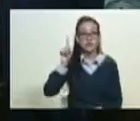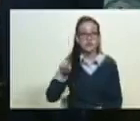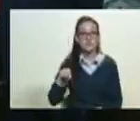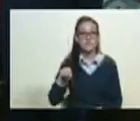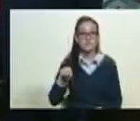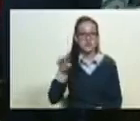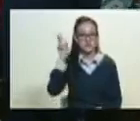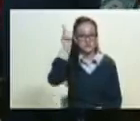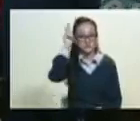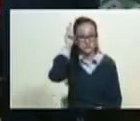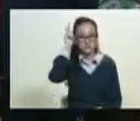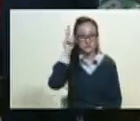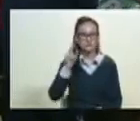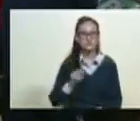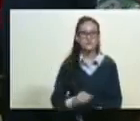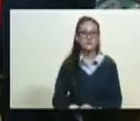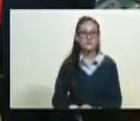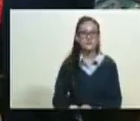Una indígena yulpa, Freddy